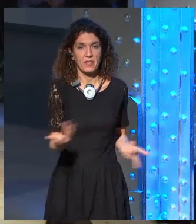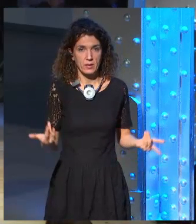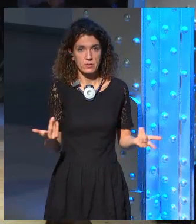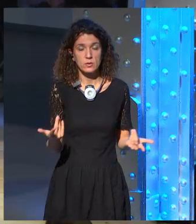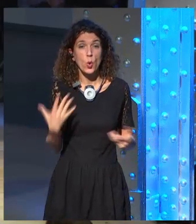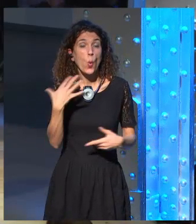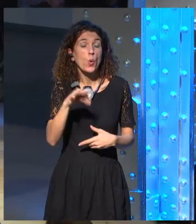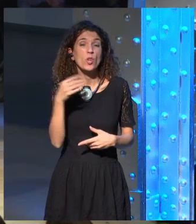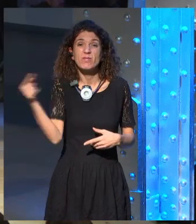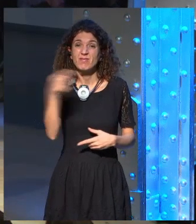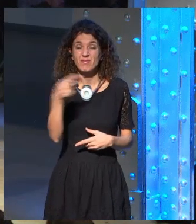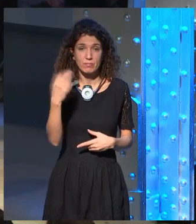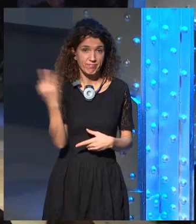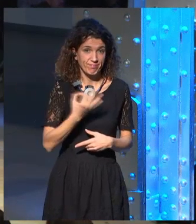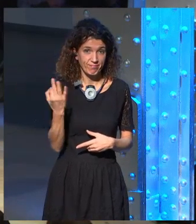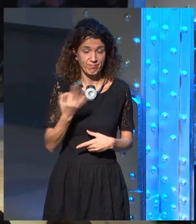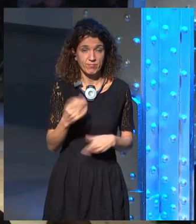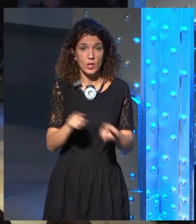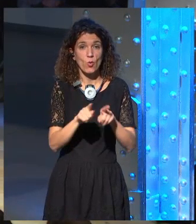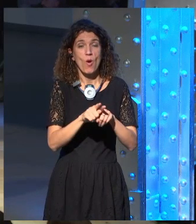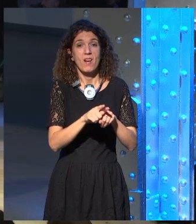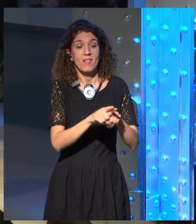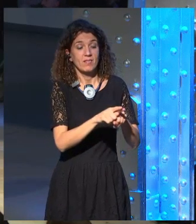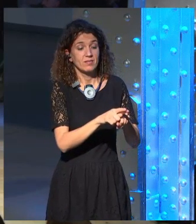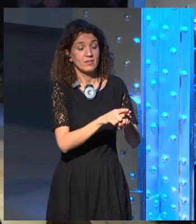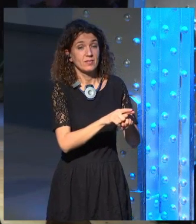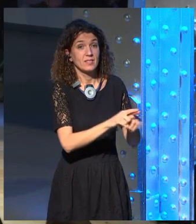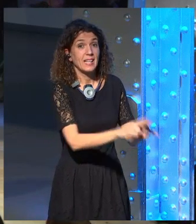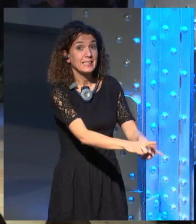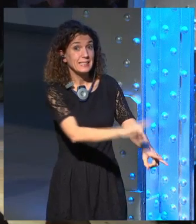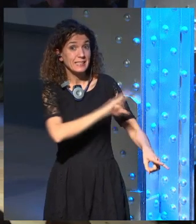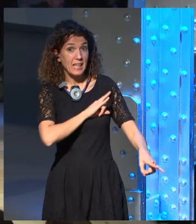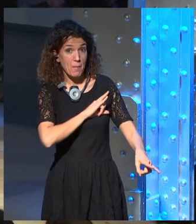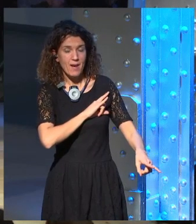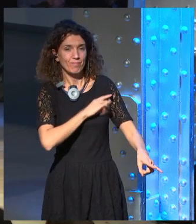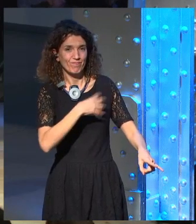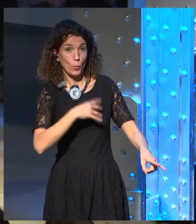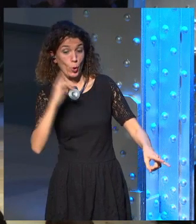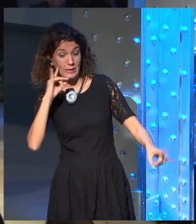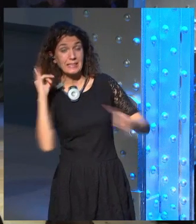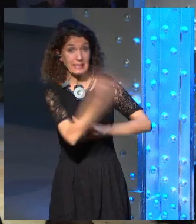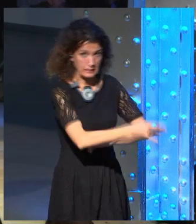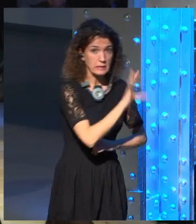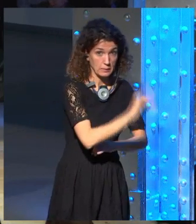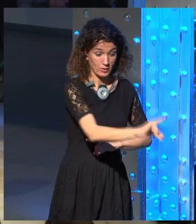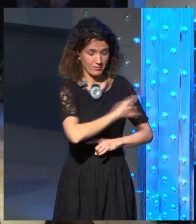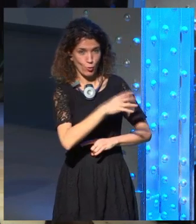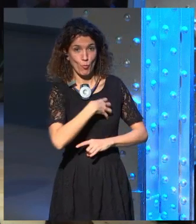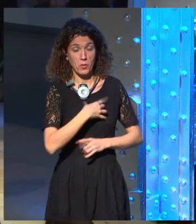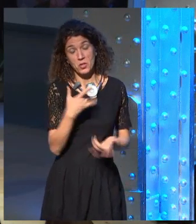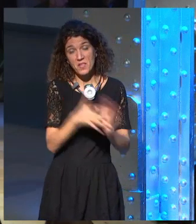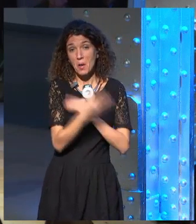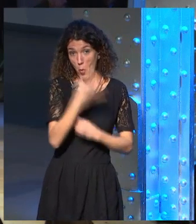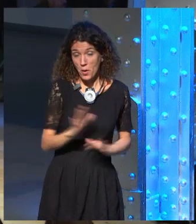La única desventaja es que no pueden llamarnos, es decir, solamente se puede llamar hacia afuera. Lo cual, bueno, a veces está muy